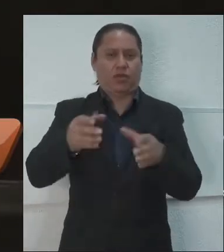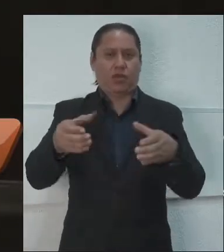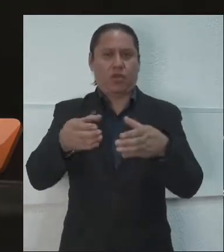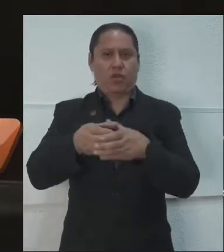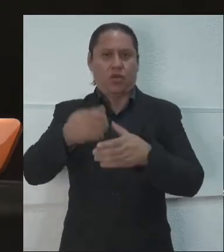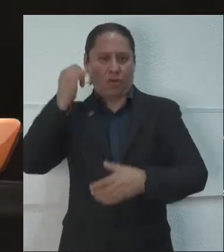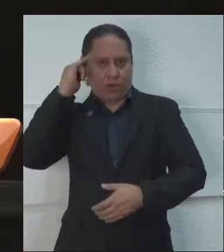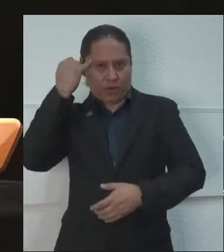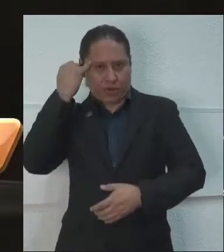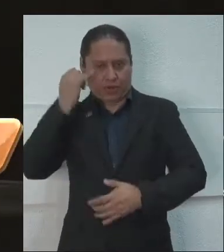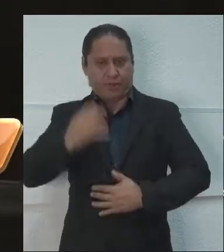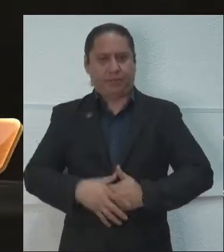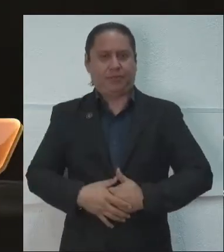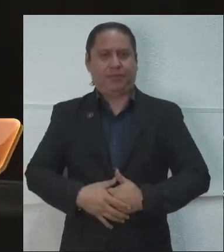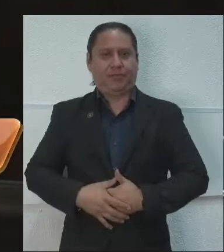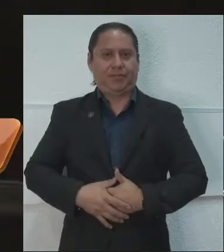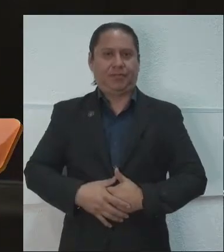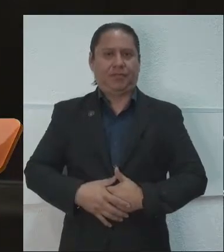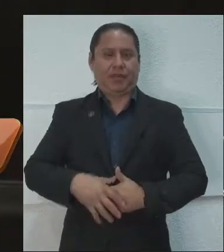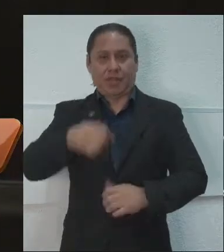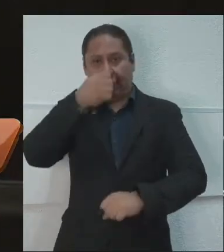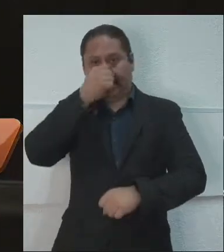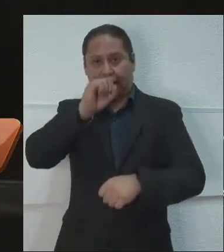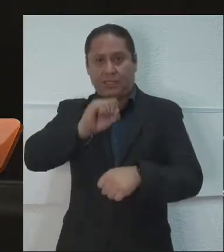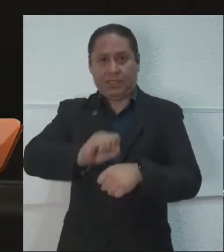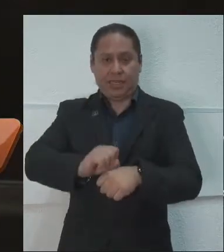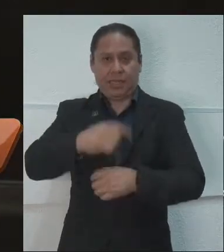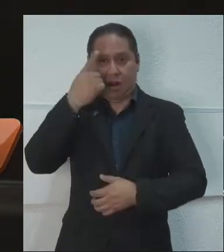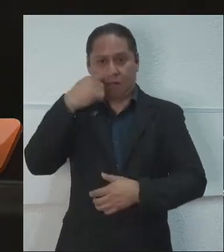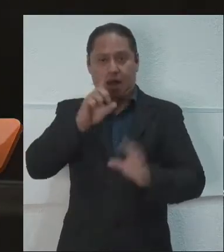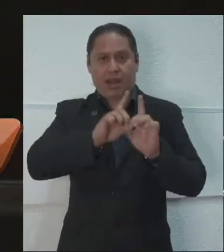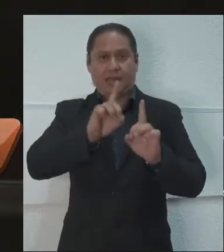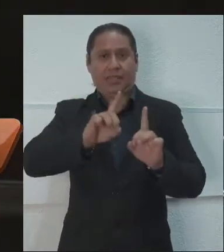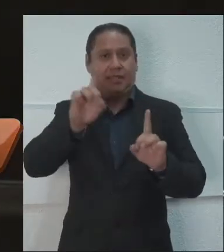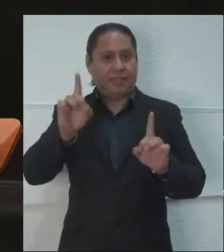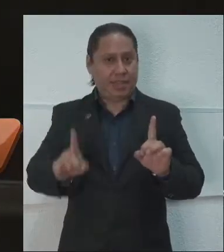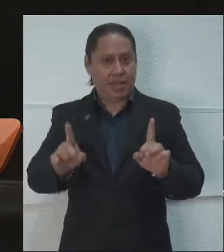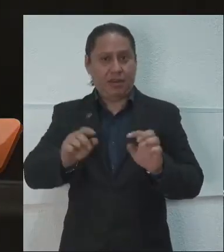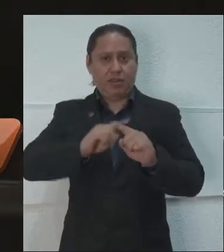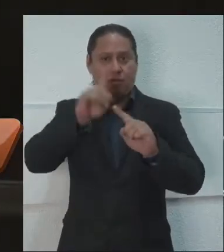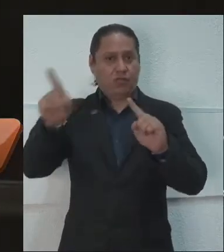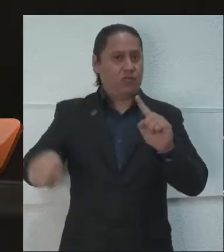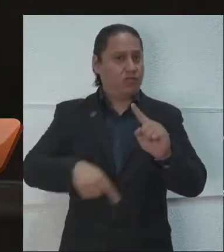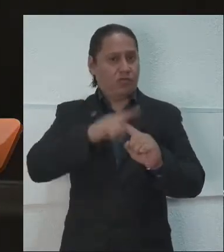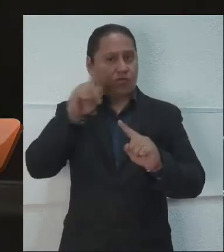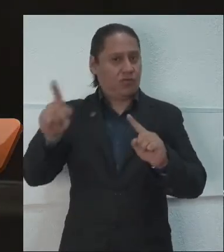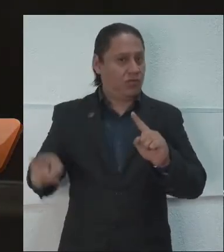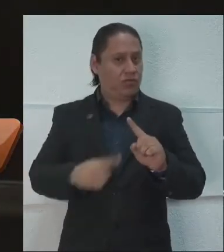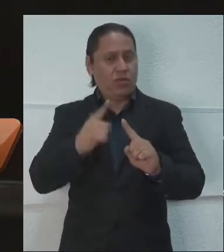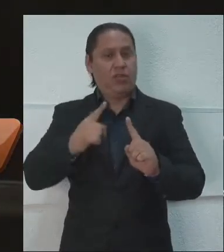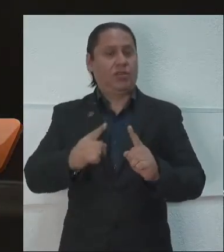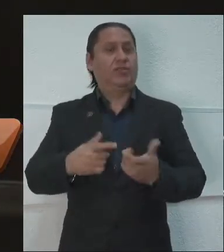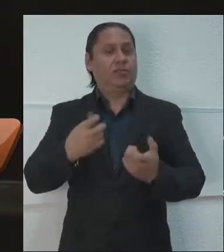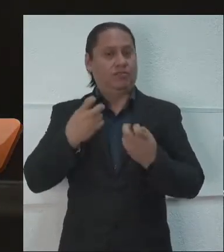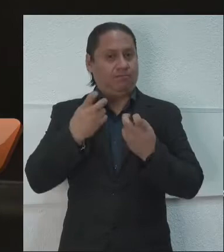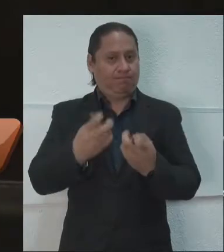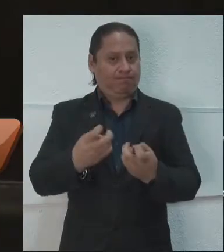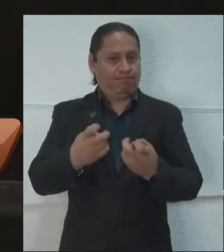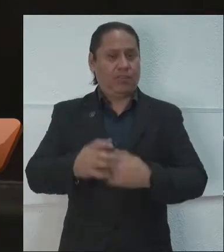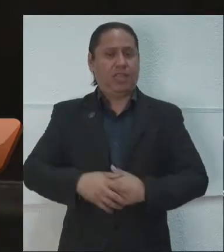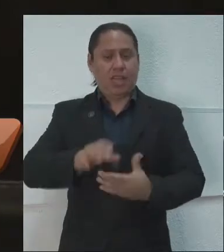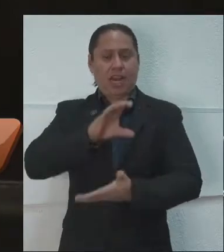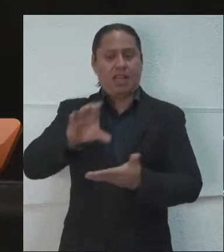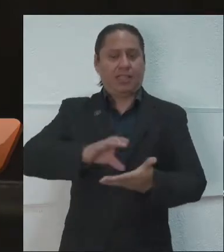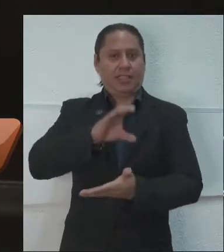indígenas de nuestro Estado, siendo la Secretaría para el Desarrollo Sustentable de los Pueblos Indígenas, CEDESPI, y el Centro